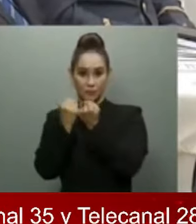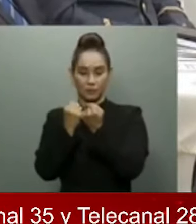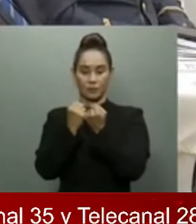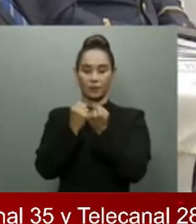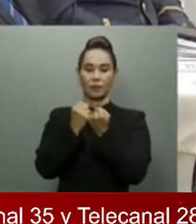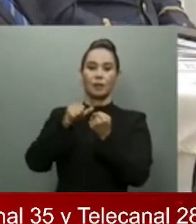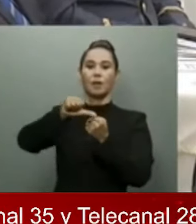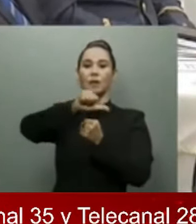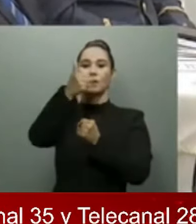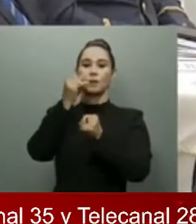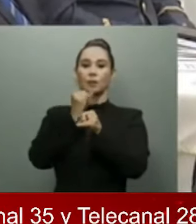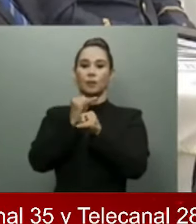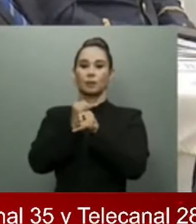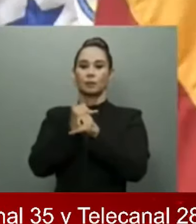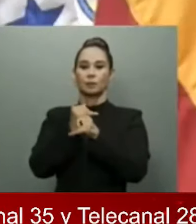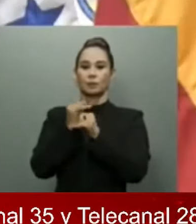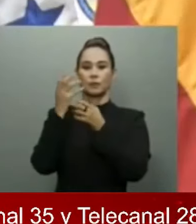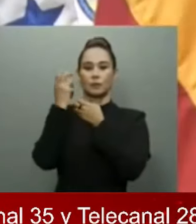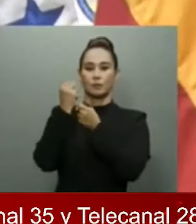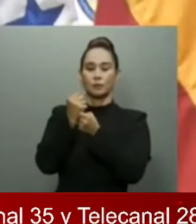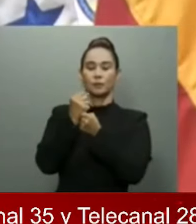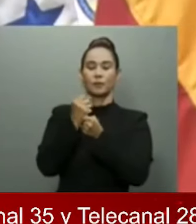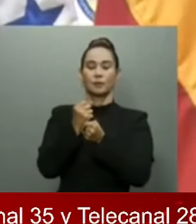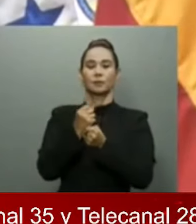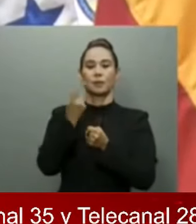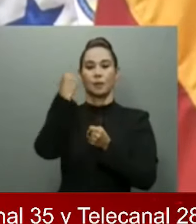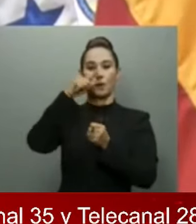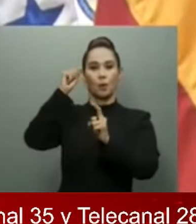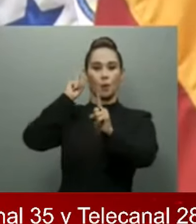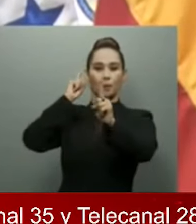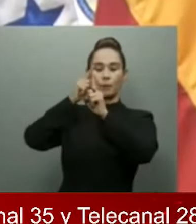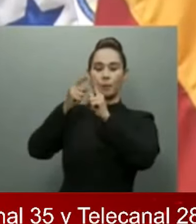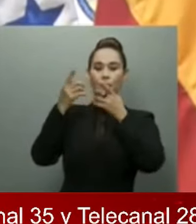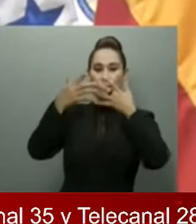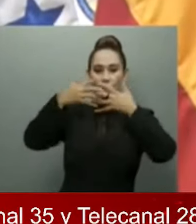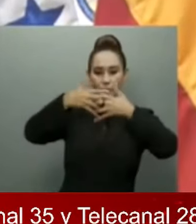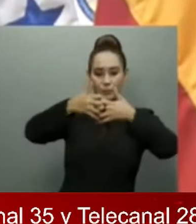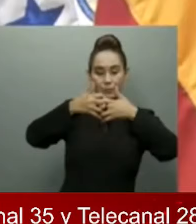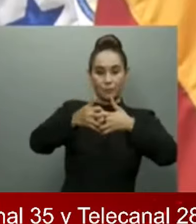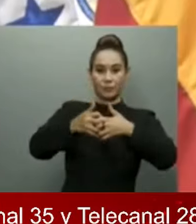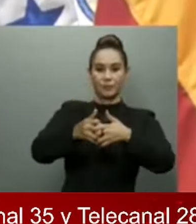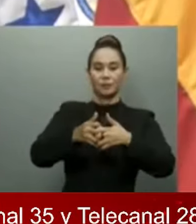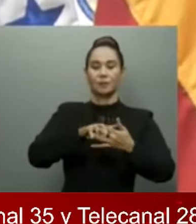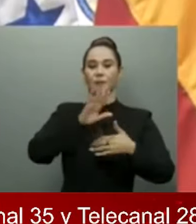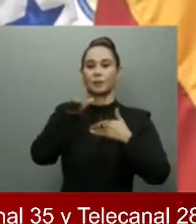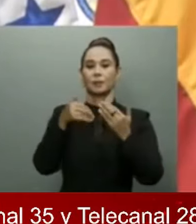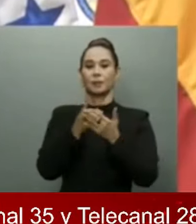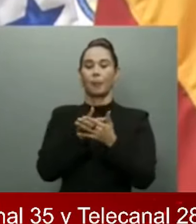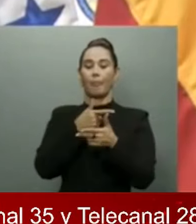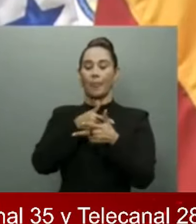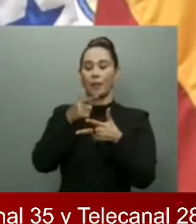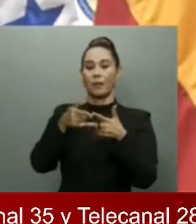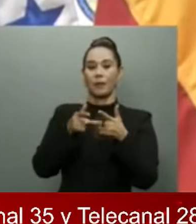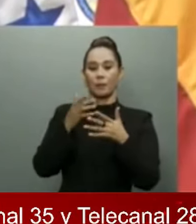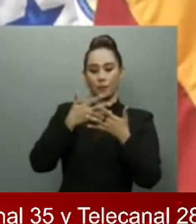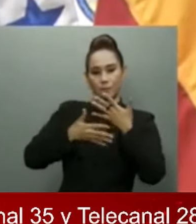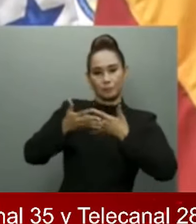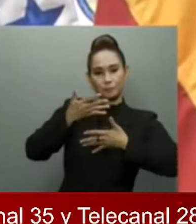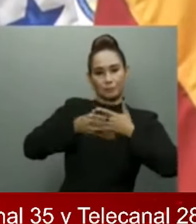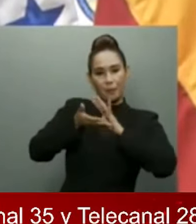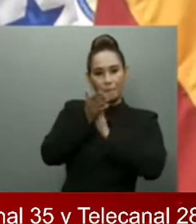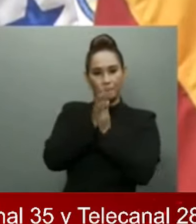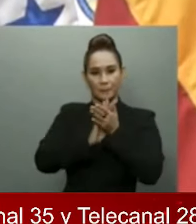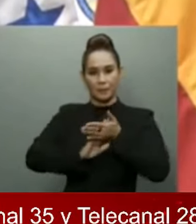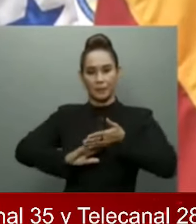otras instituciones del Estado. Todo esto con el propósito de consolidar de manera conjunta la convivencia pacífica y